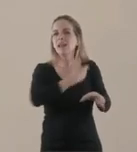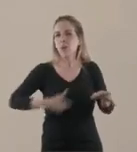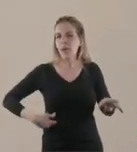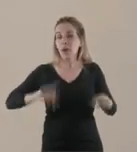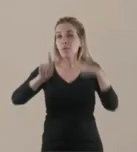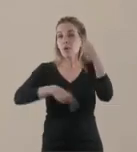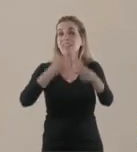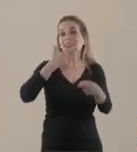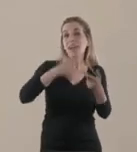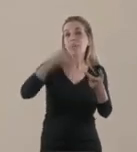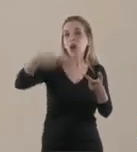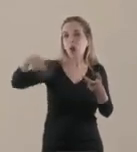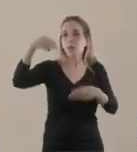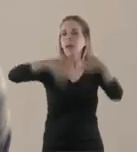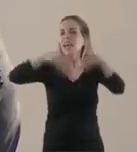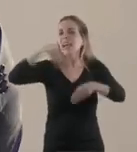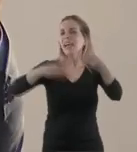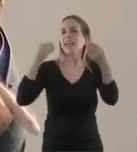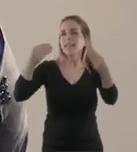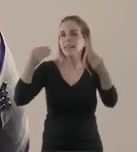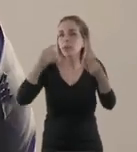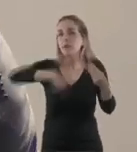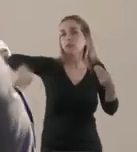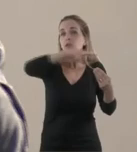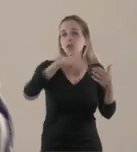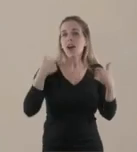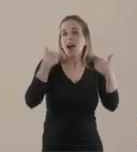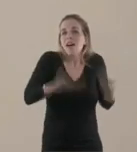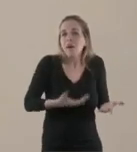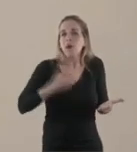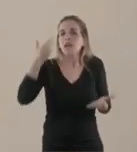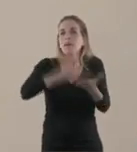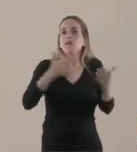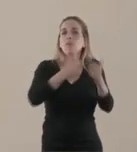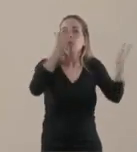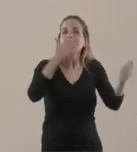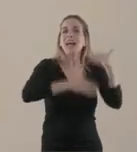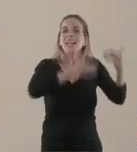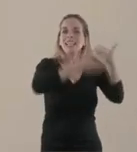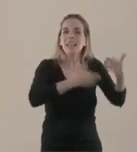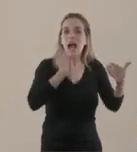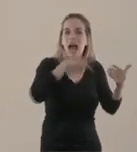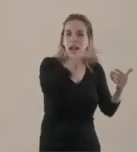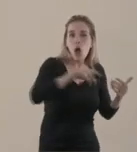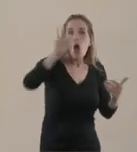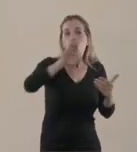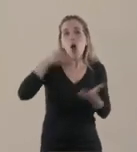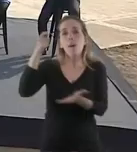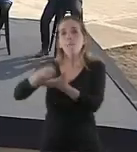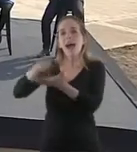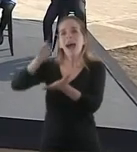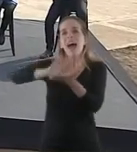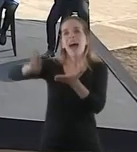es si priorizamos la inversión pública y el desarrollo argentino o si priorizamos el pago de deuda